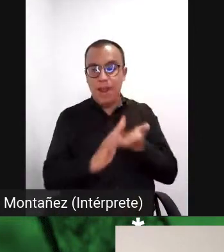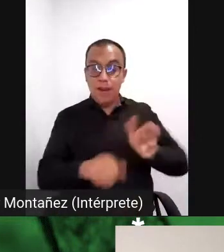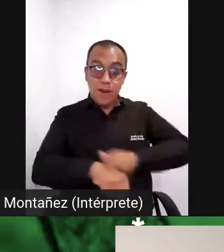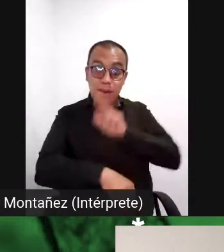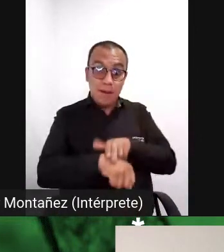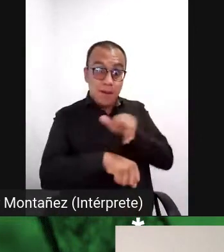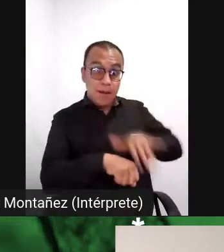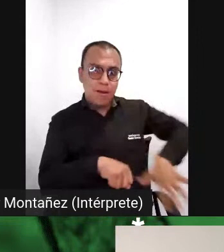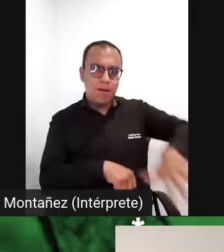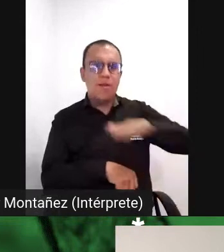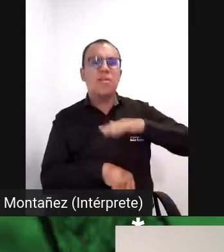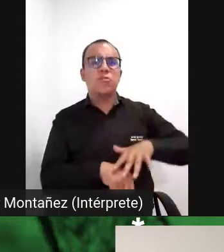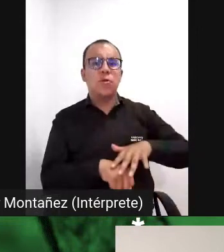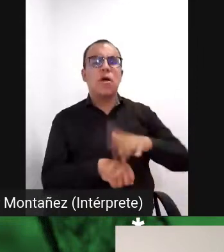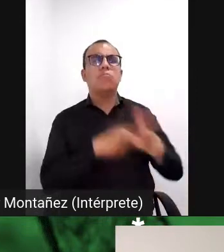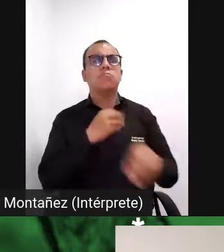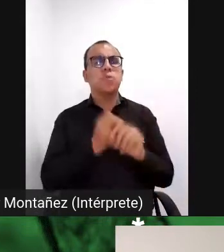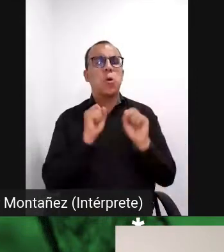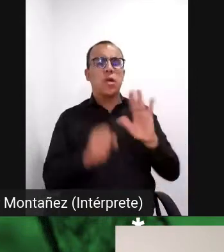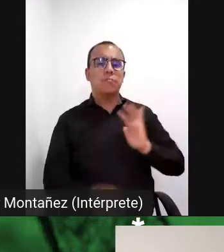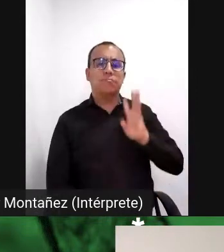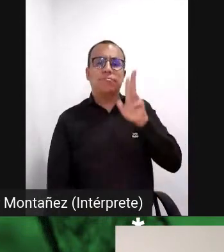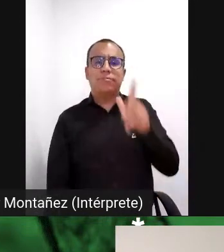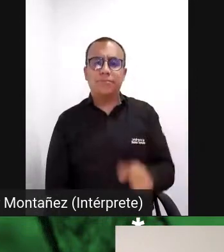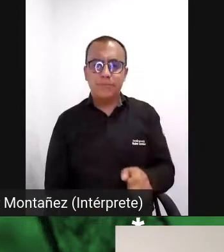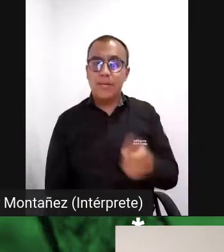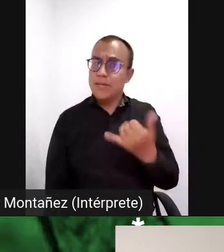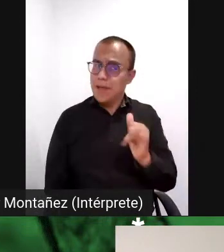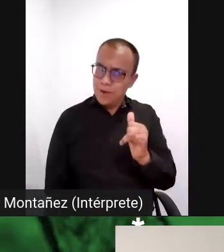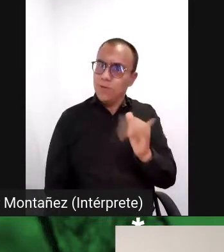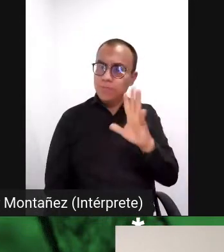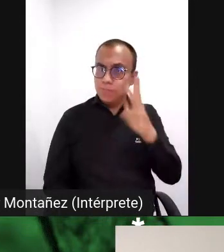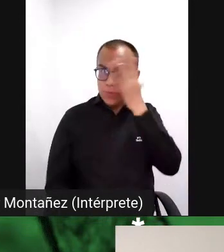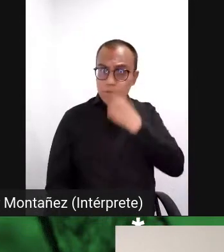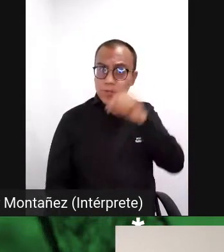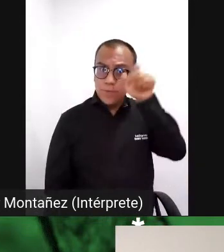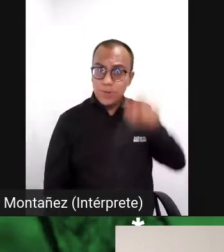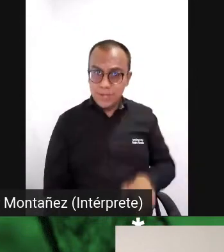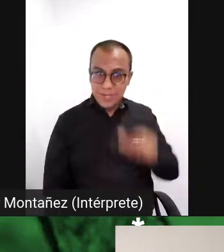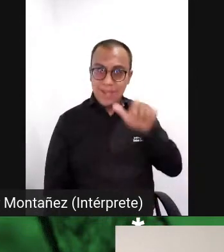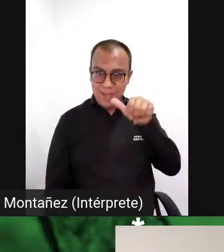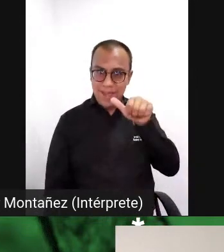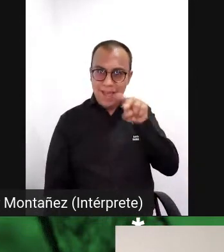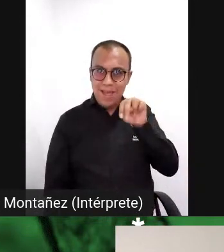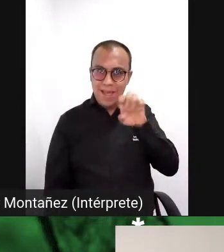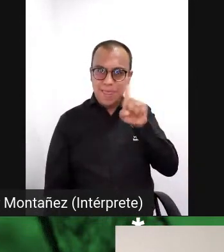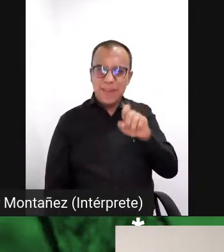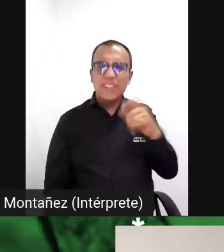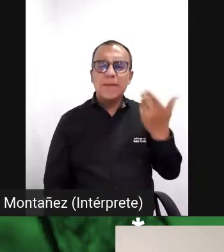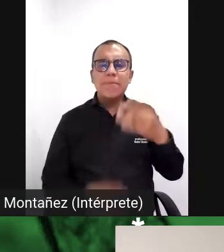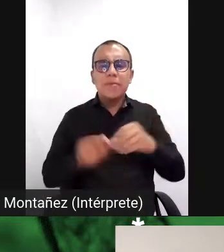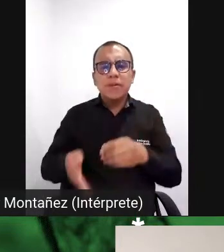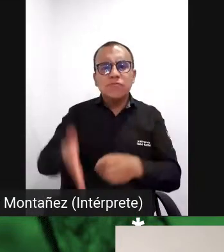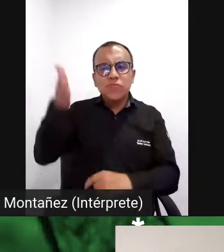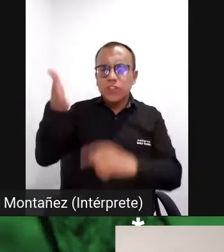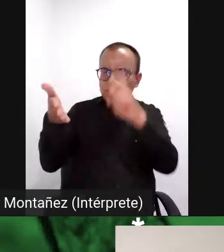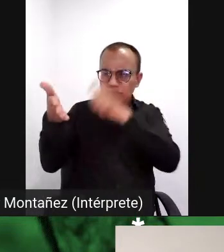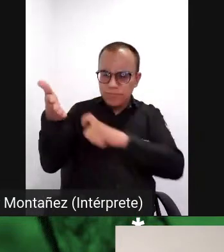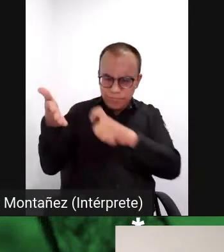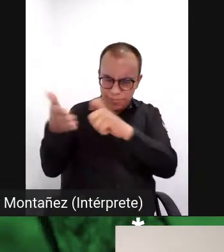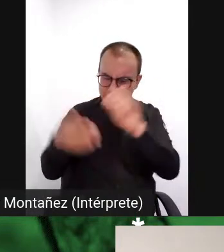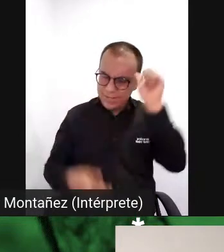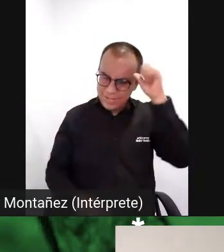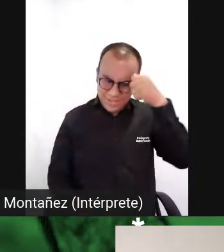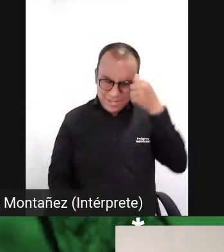no sea solamente tampoco descripciones, y eso es muy bello, porque Andrés, por ejemplo, cita un graffiti que no recuerdo si en este